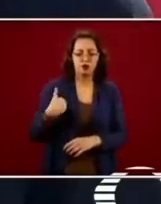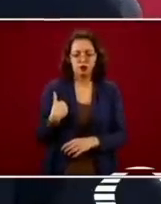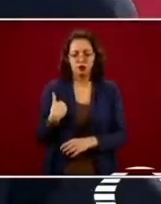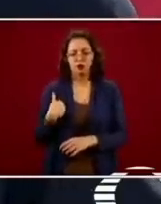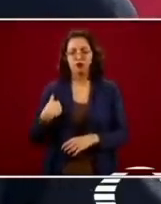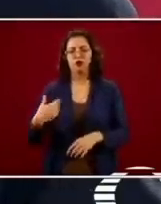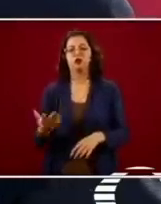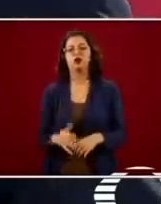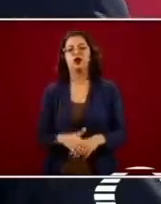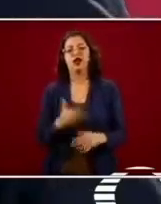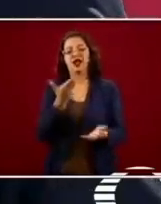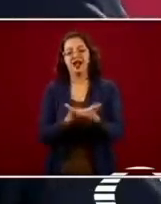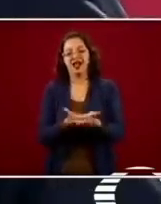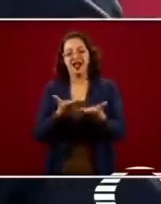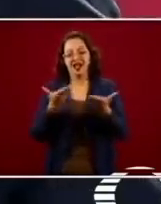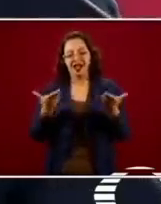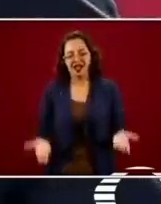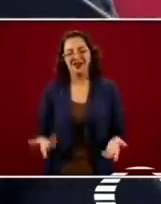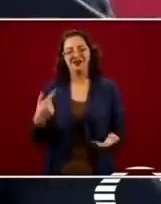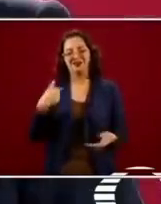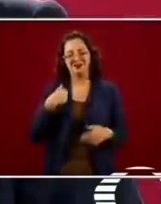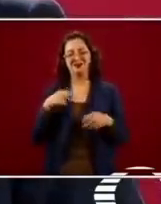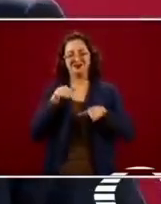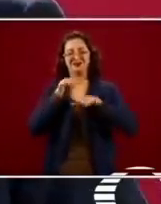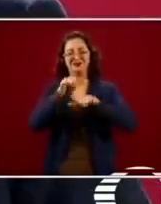Porque en los memes.